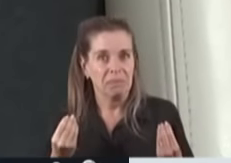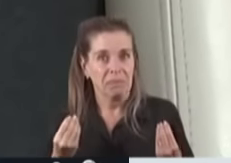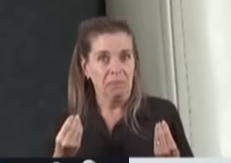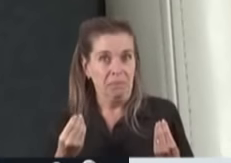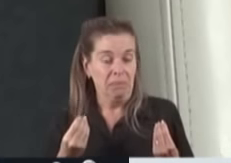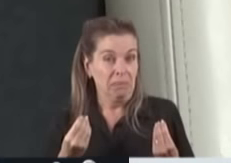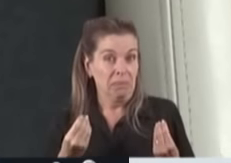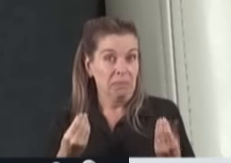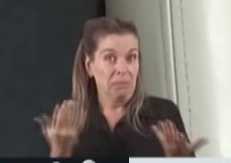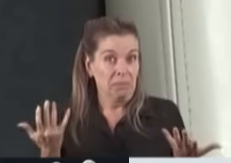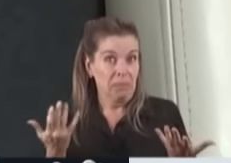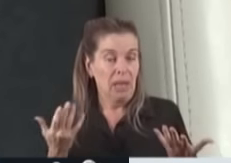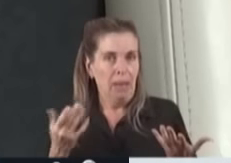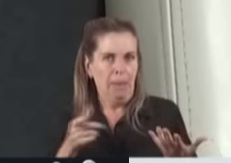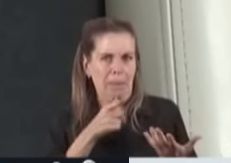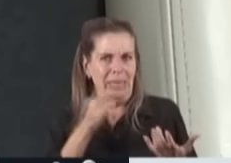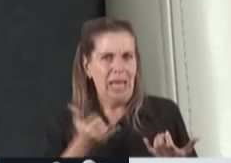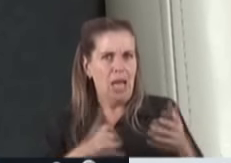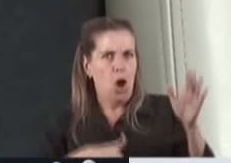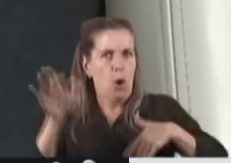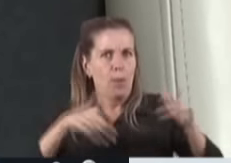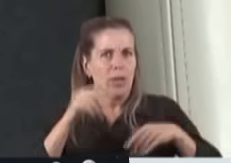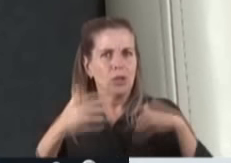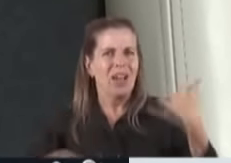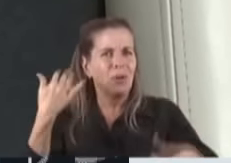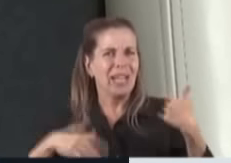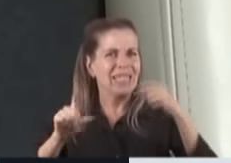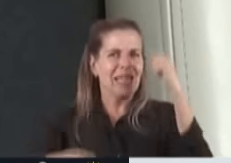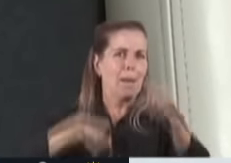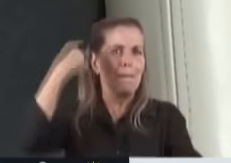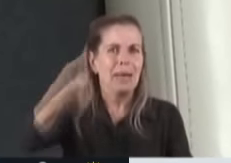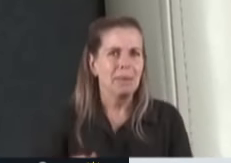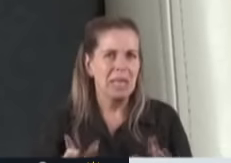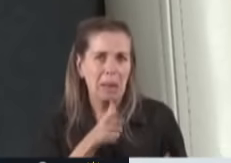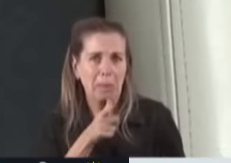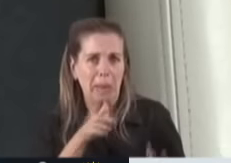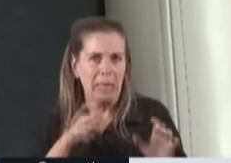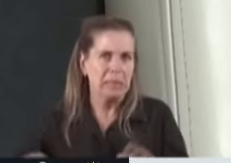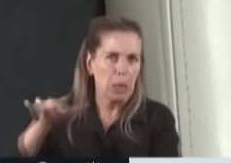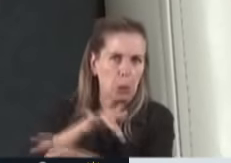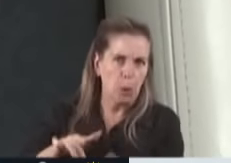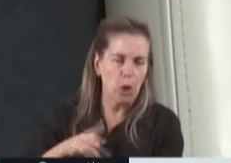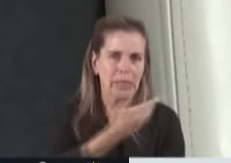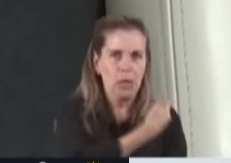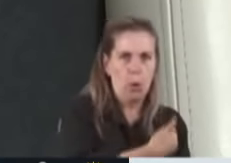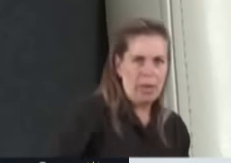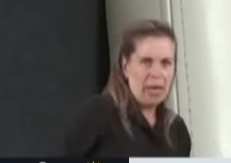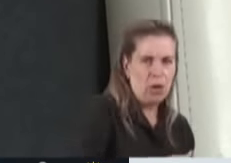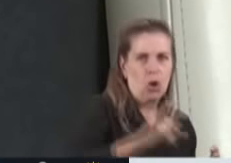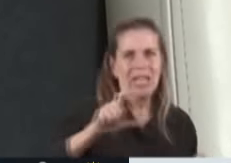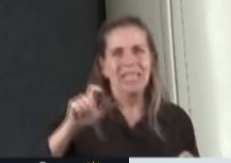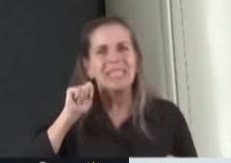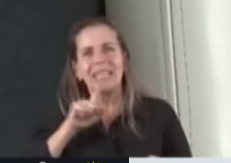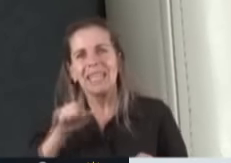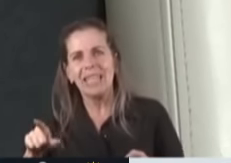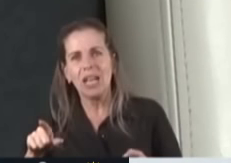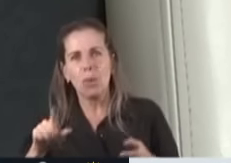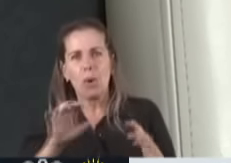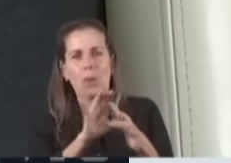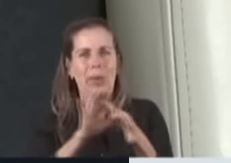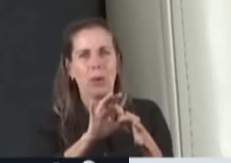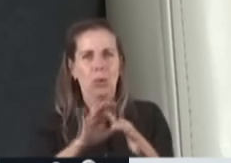de urgencia para mañana. Parece ser que la relación entre el gobierno y la CGT están rotas a partir del proyecto de